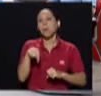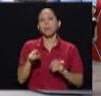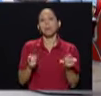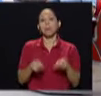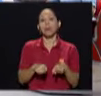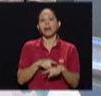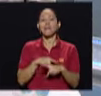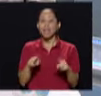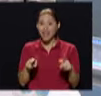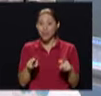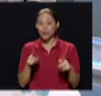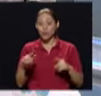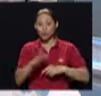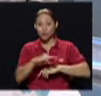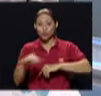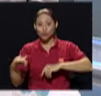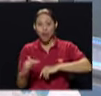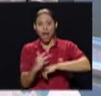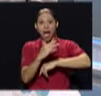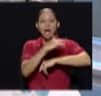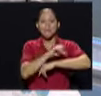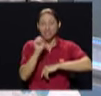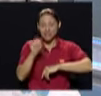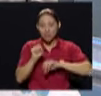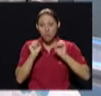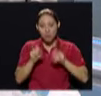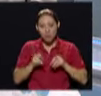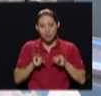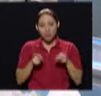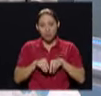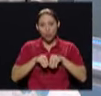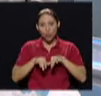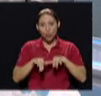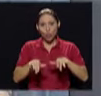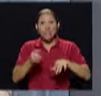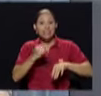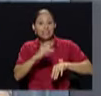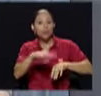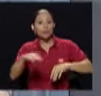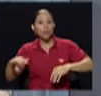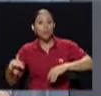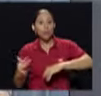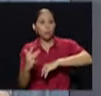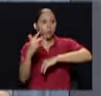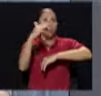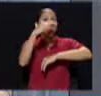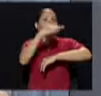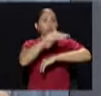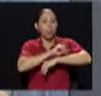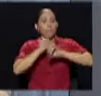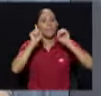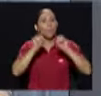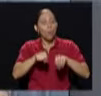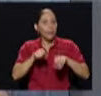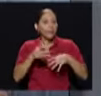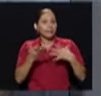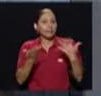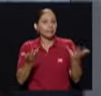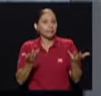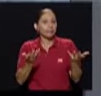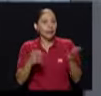terremotos grandes. Sin embargo, los tsunamis sí tienen un impacto a nivel global. Cuando el tsunami es muy grande, se vuelve transoceánico y puede